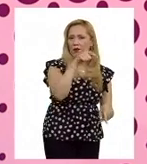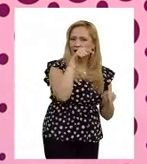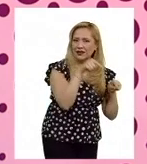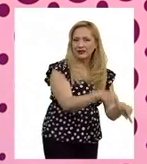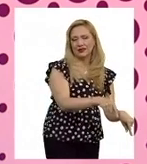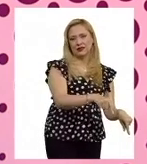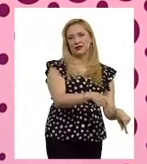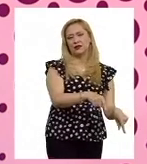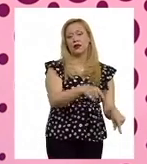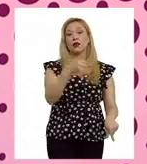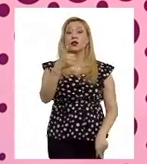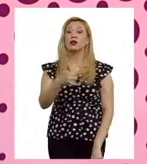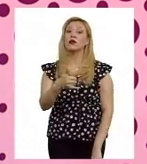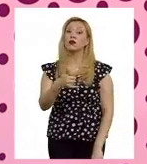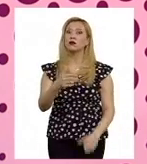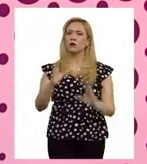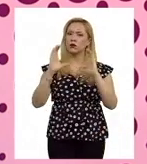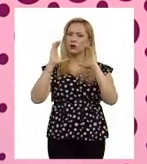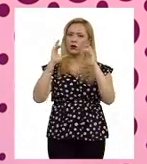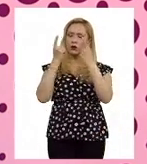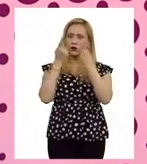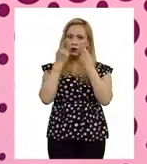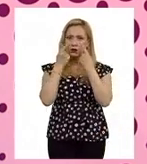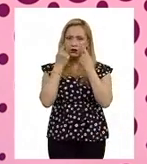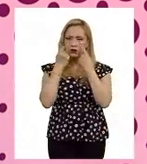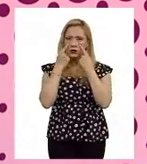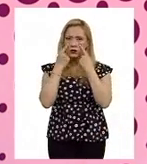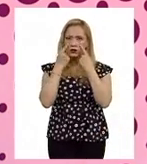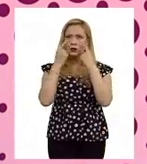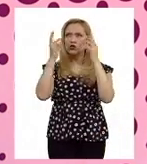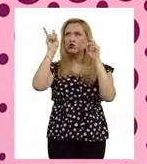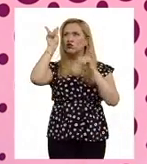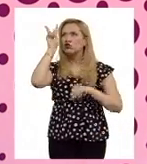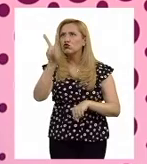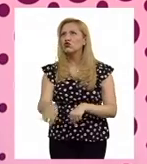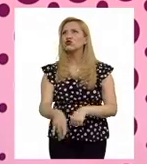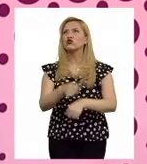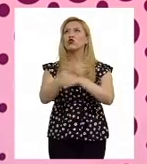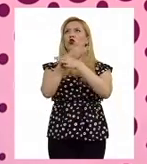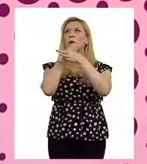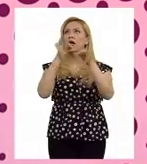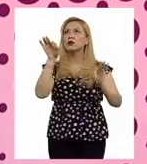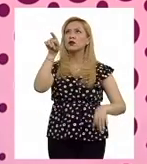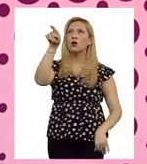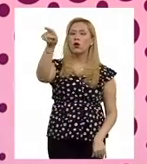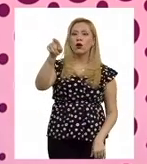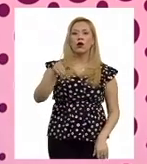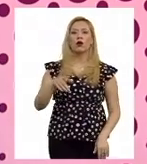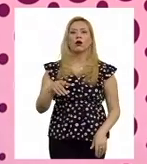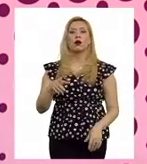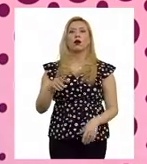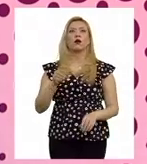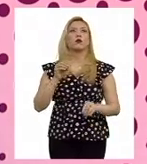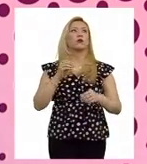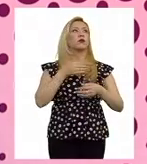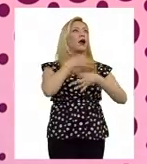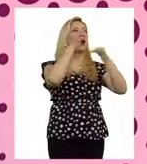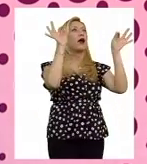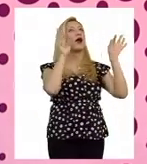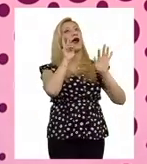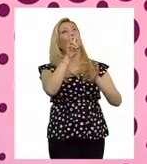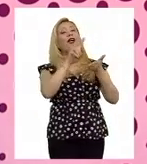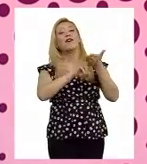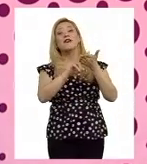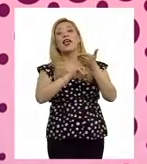mantengámonos informados. ¿Sí? Mantengámonos informados de fuentes fidedignas, no todo lo que está pintado de